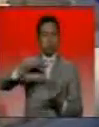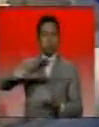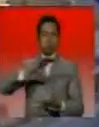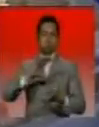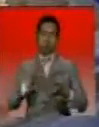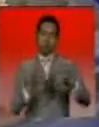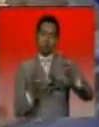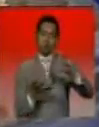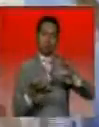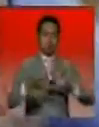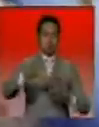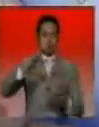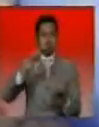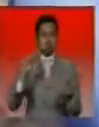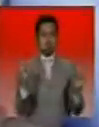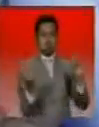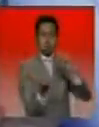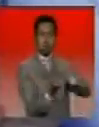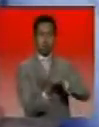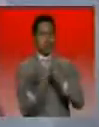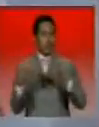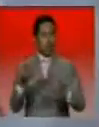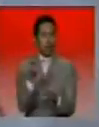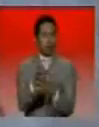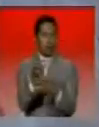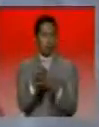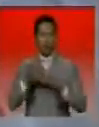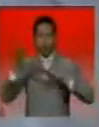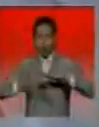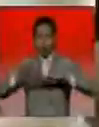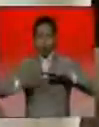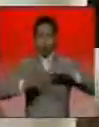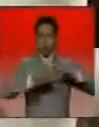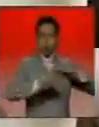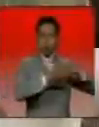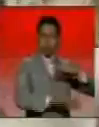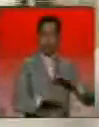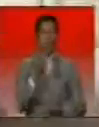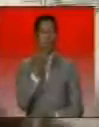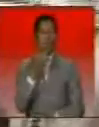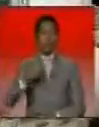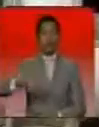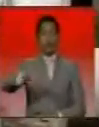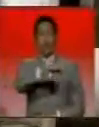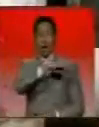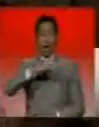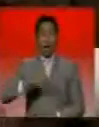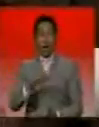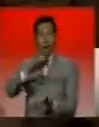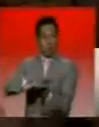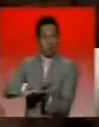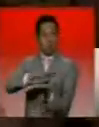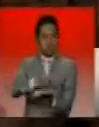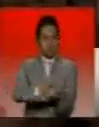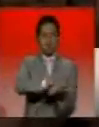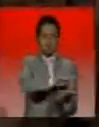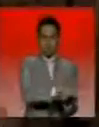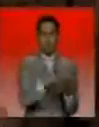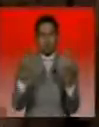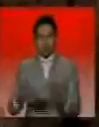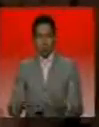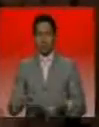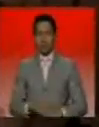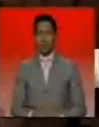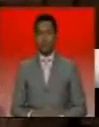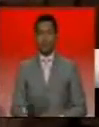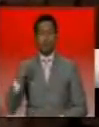se la amasa o se corta. Se agrega la sal y se coloca en los moldes con pesas. Tenemos la tradición aquí de hacer el